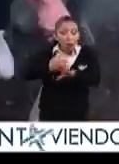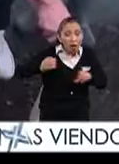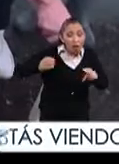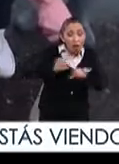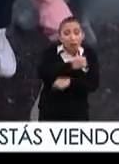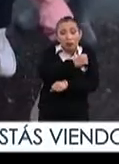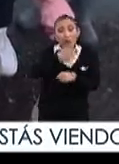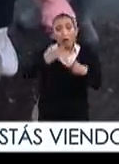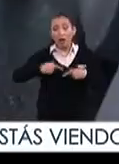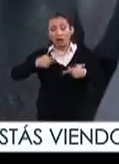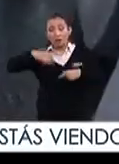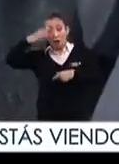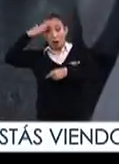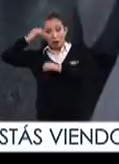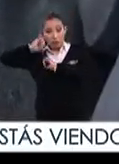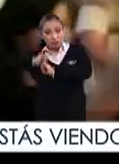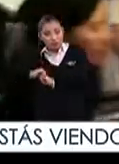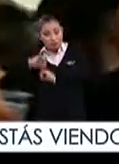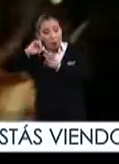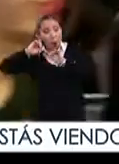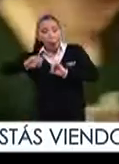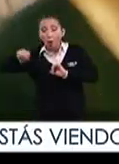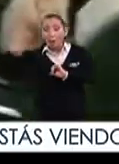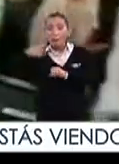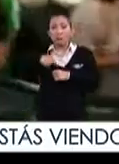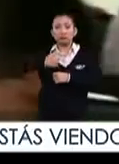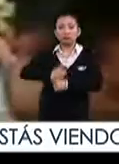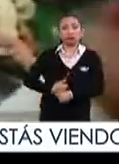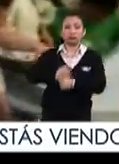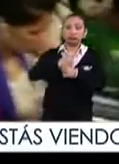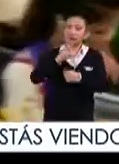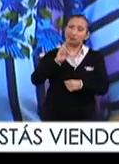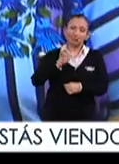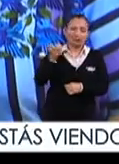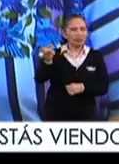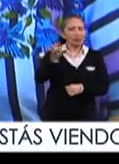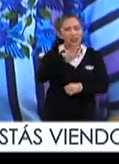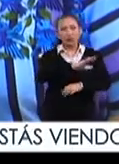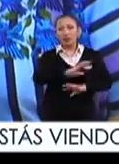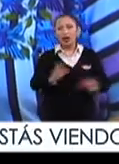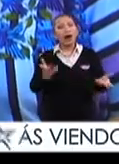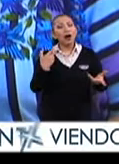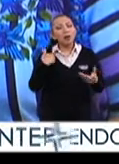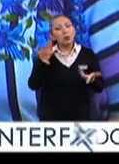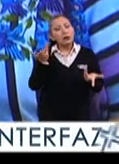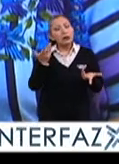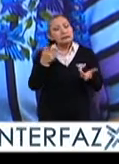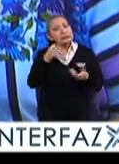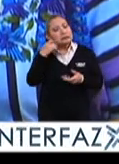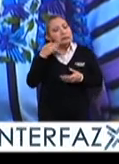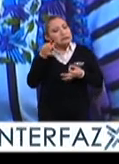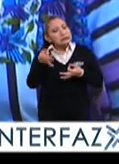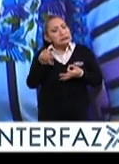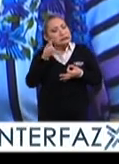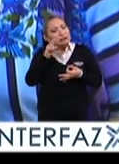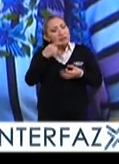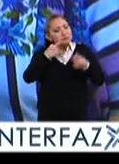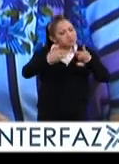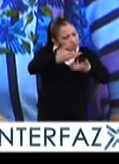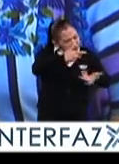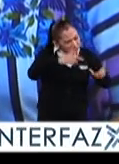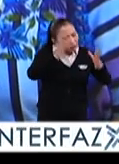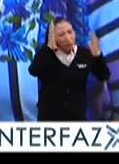físicas, tanto de autoridades como de víctimas, ¿verdad? Esto es algo que nos invita a hacer. La